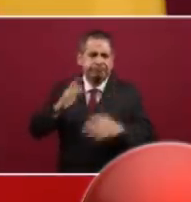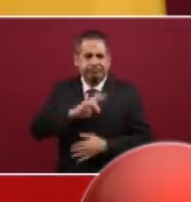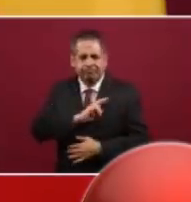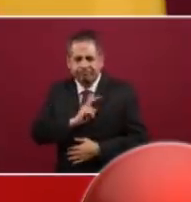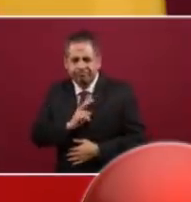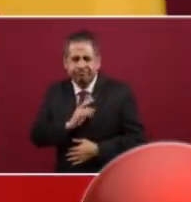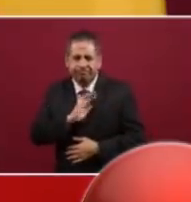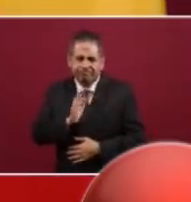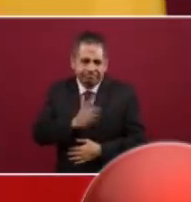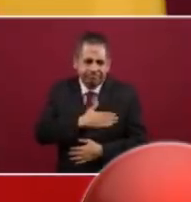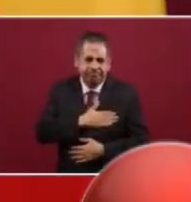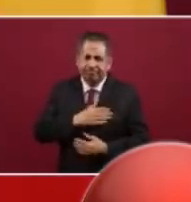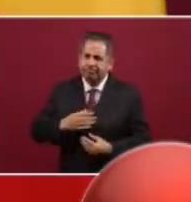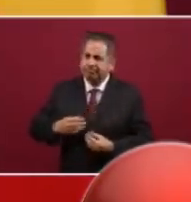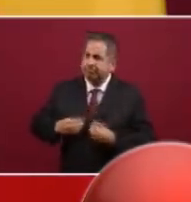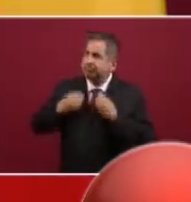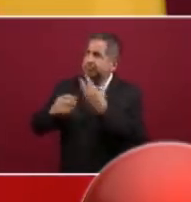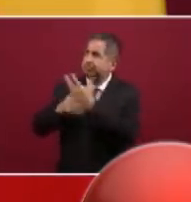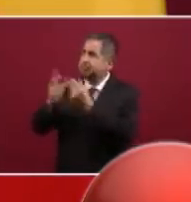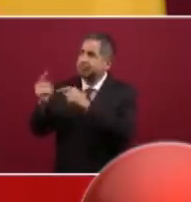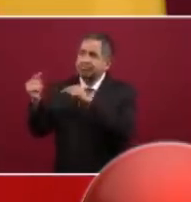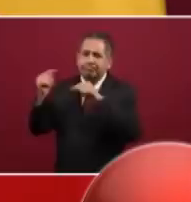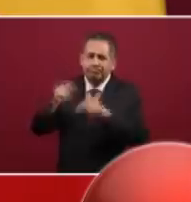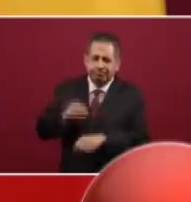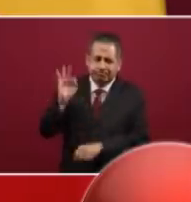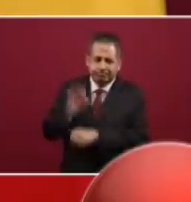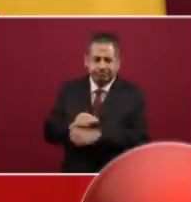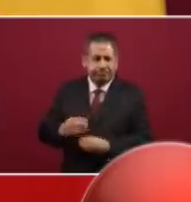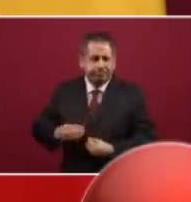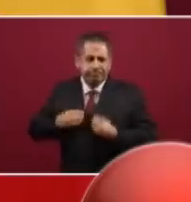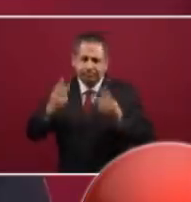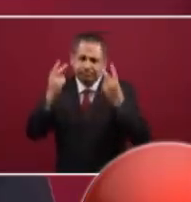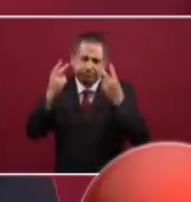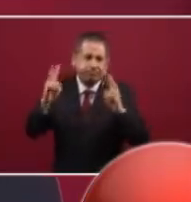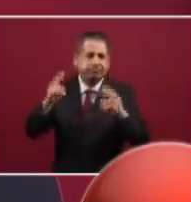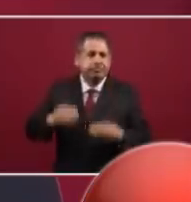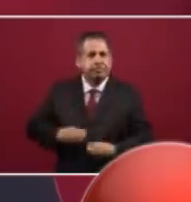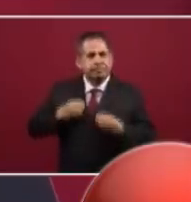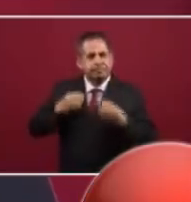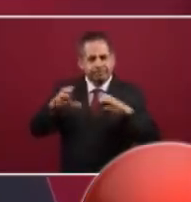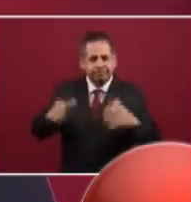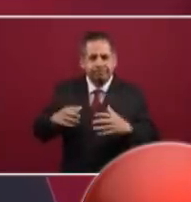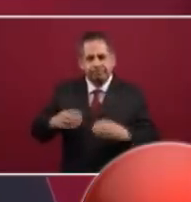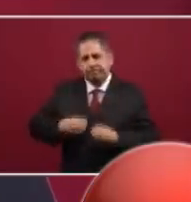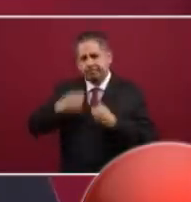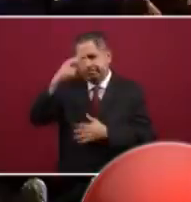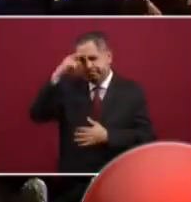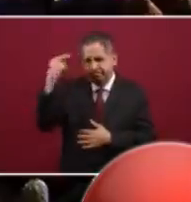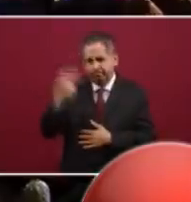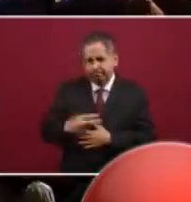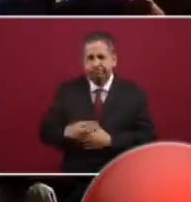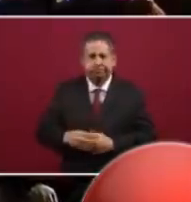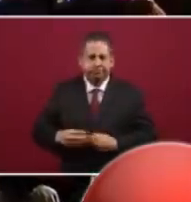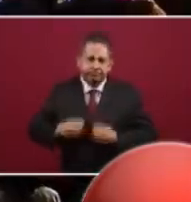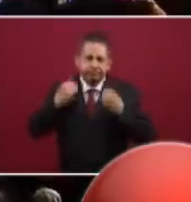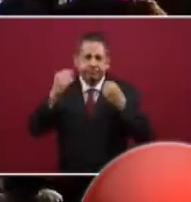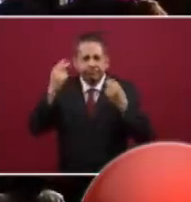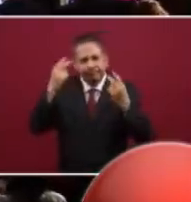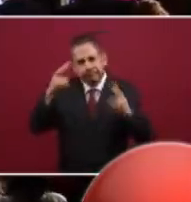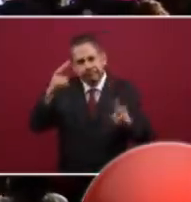viva el exilio, que vivan los refugiados españoles, que viva México.